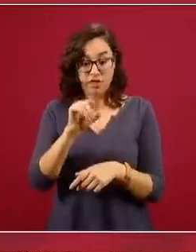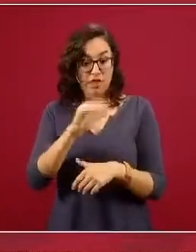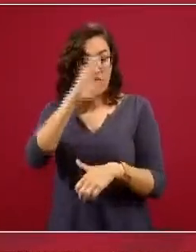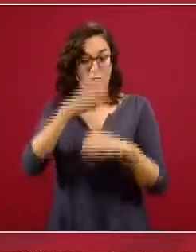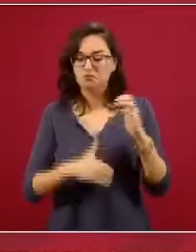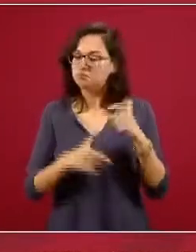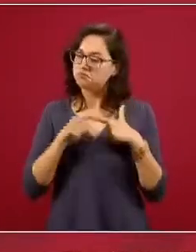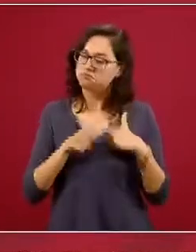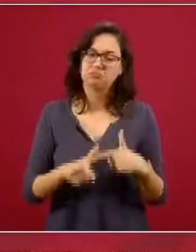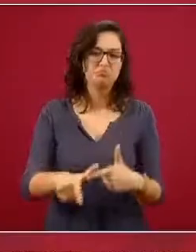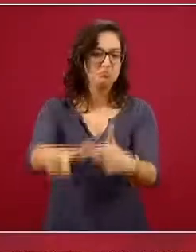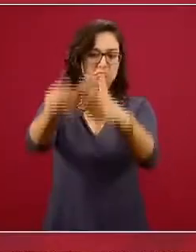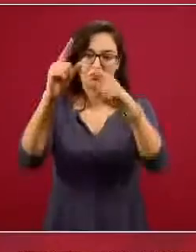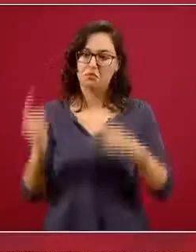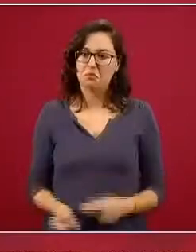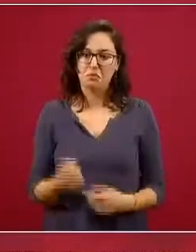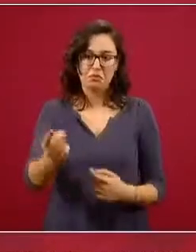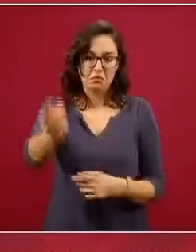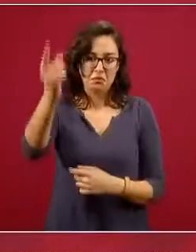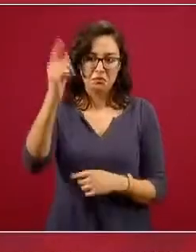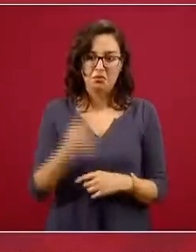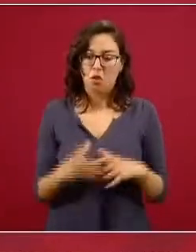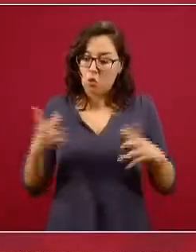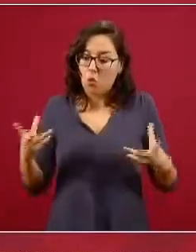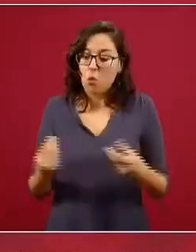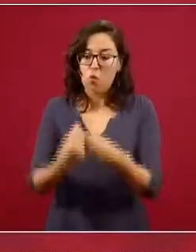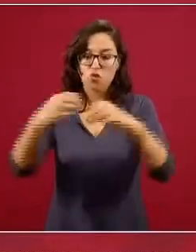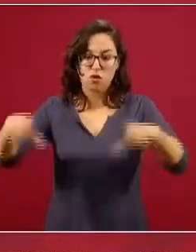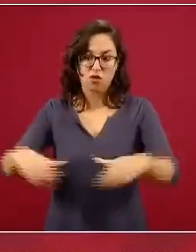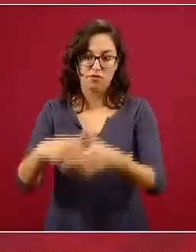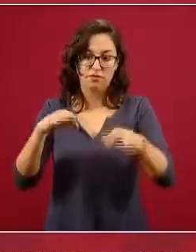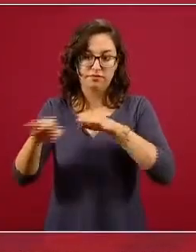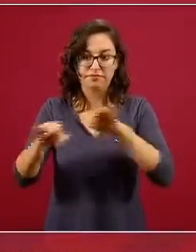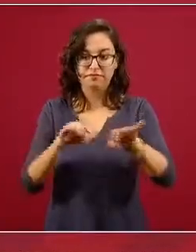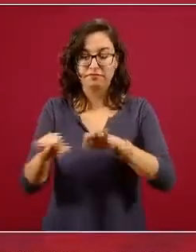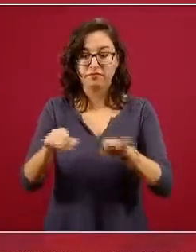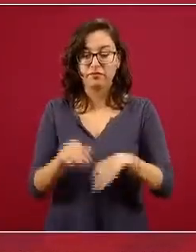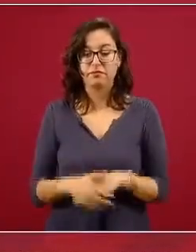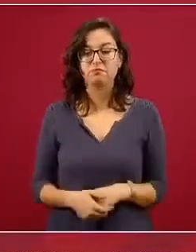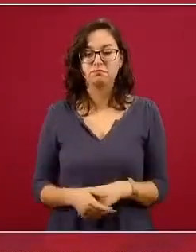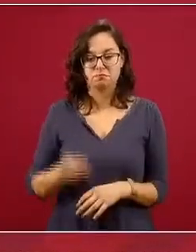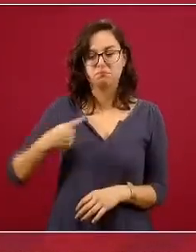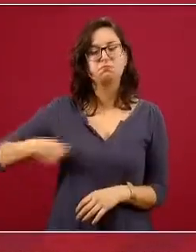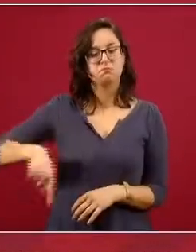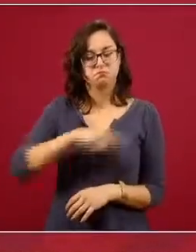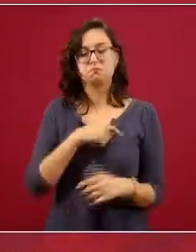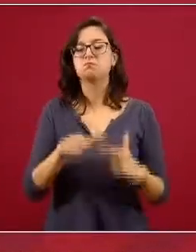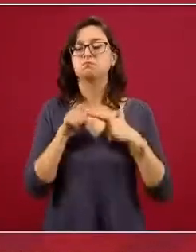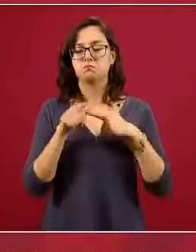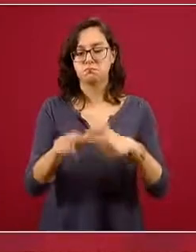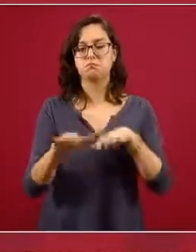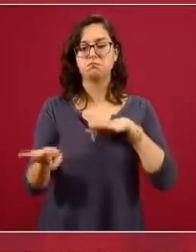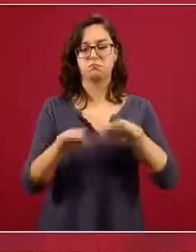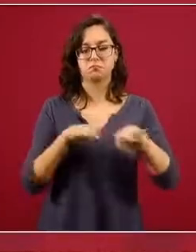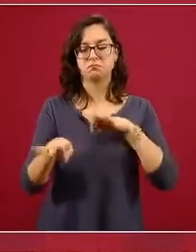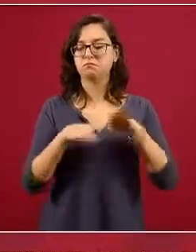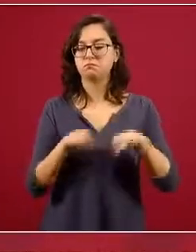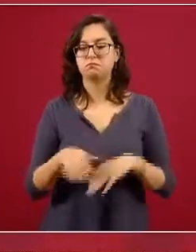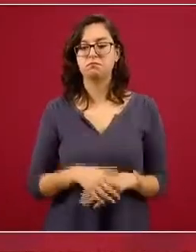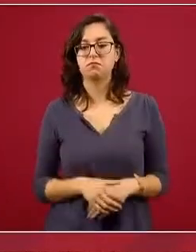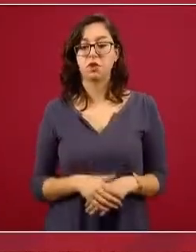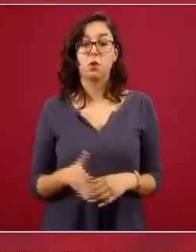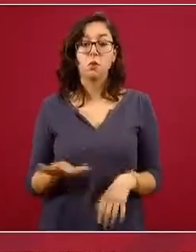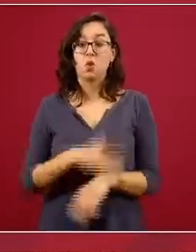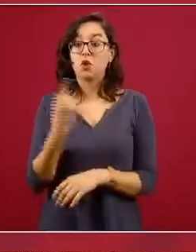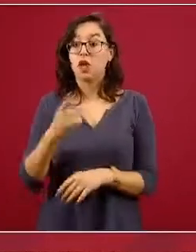COVID a partir de este modelo de trabajo comunitario. Entonces lo seguiremos trabajando porque es obvio que